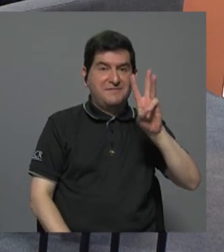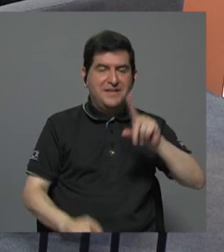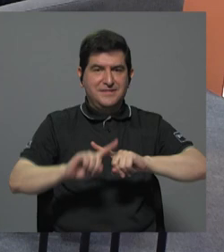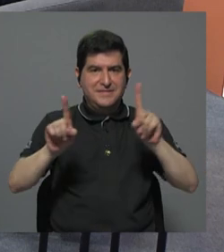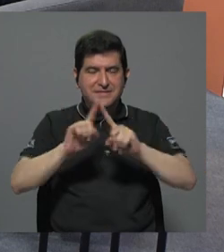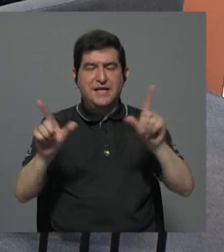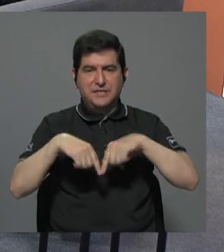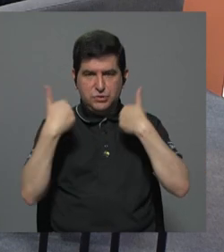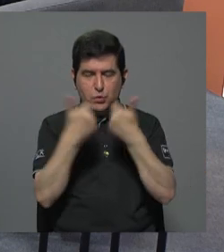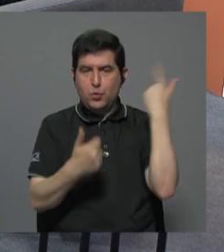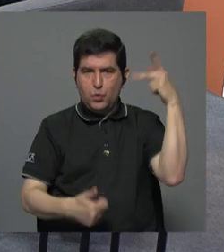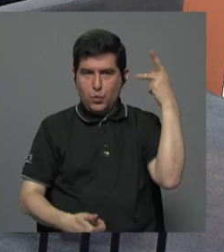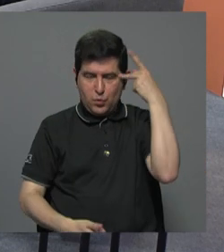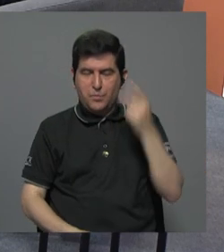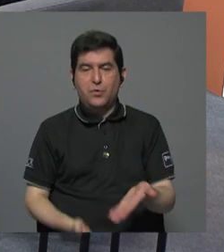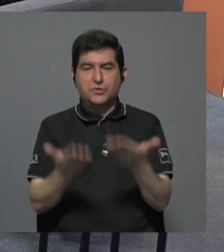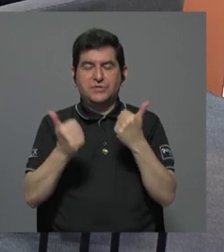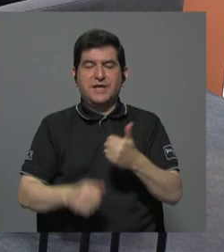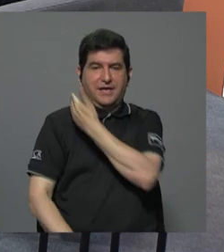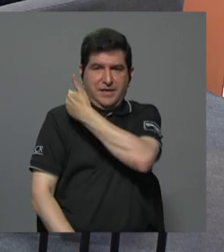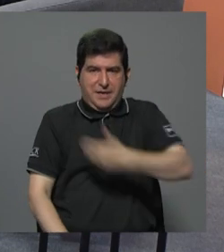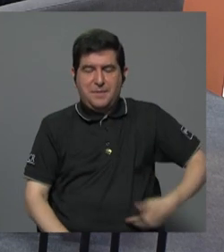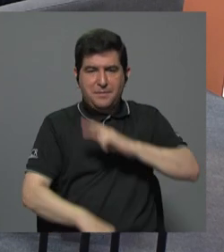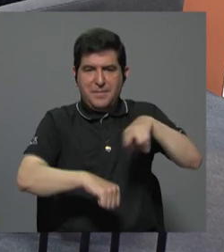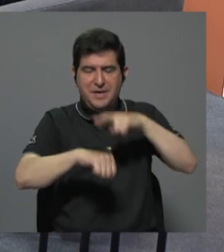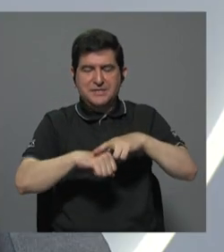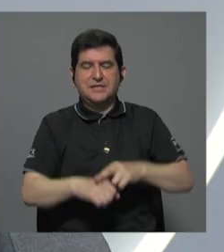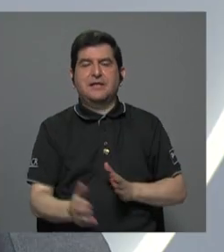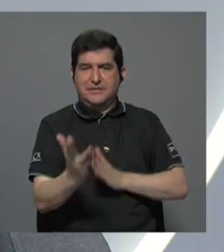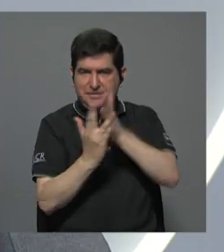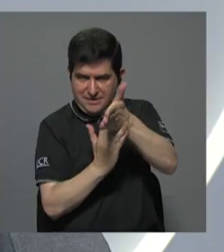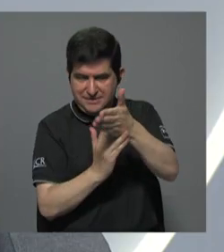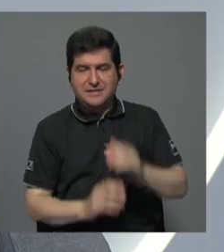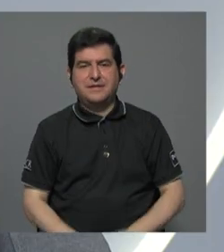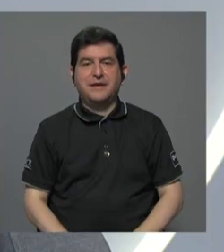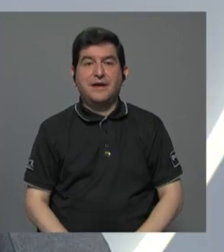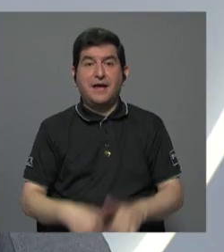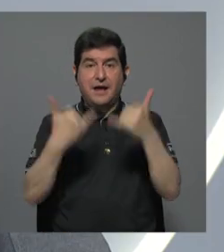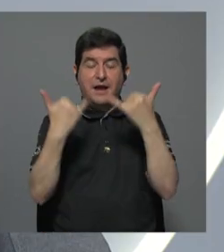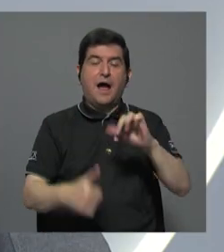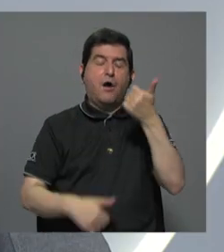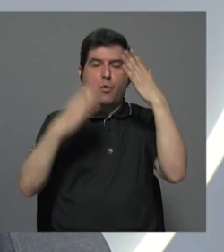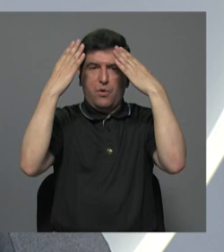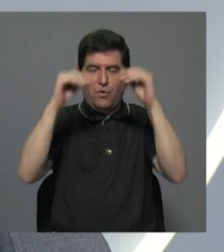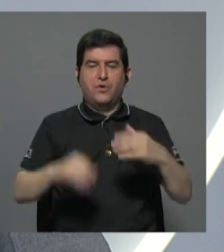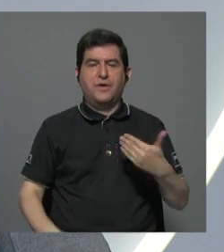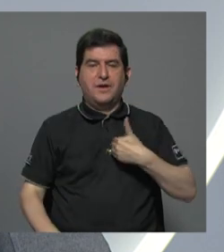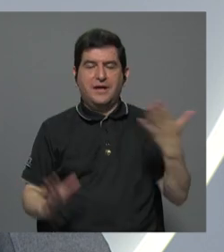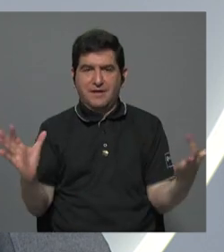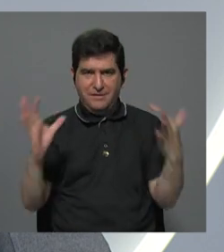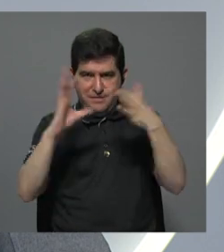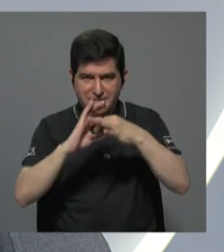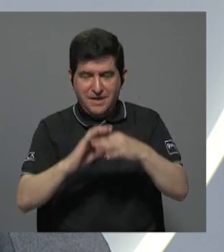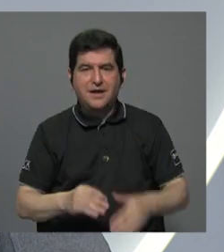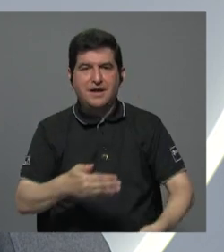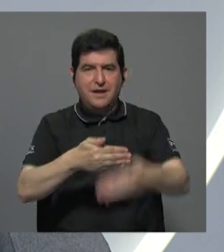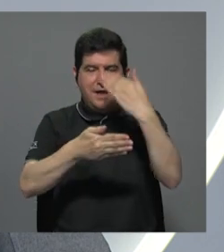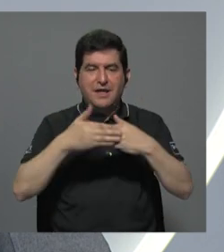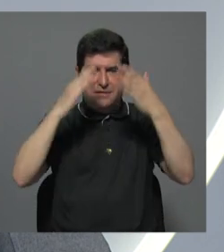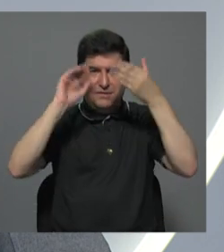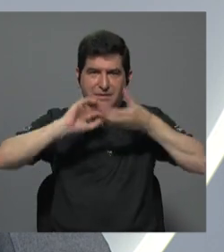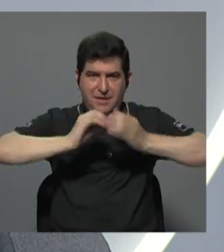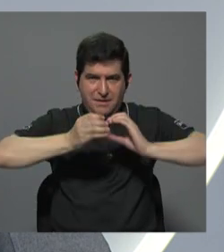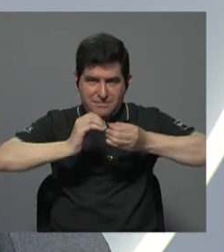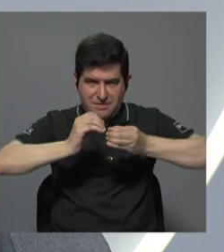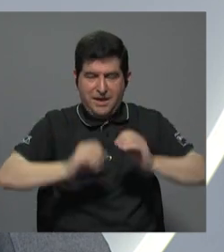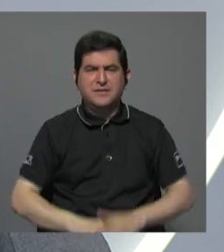agrupaciones políticas que aspiran a la presidencia de la república vamos ahora con otra información que tiene que ver con detrás del dato nuestra